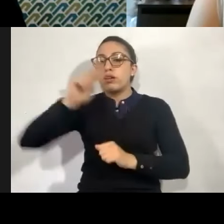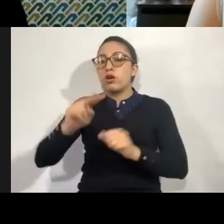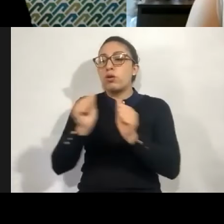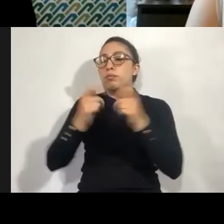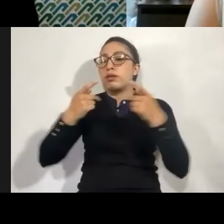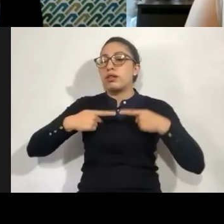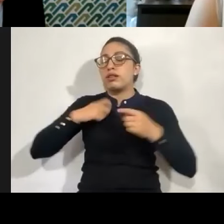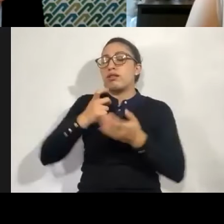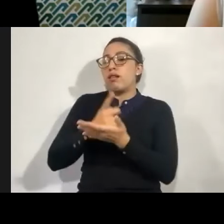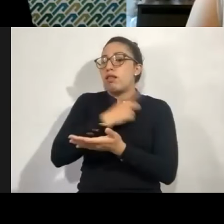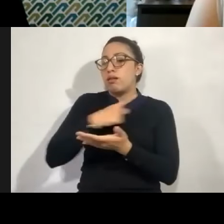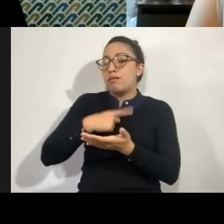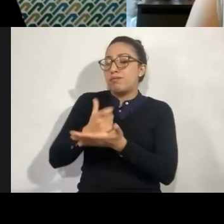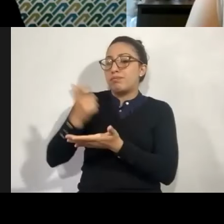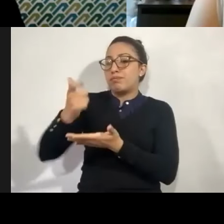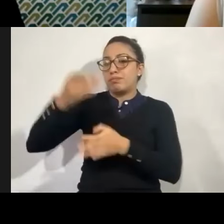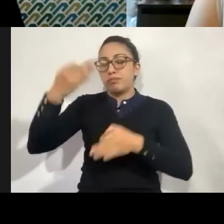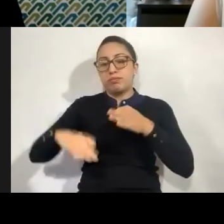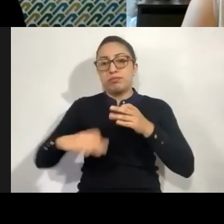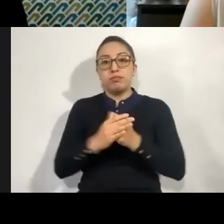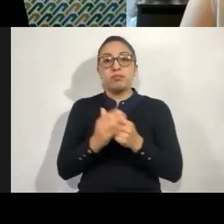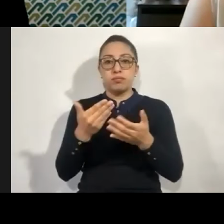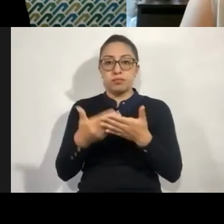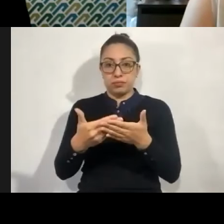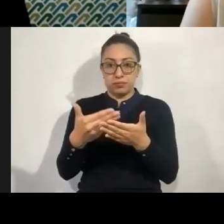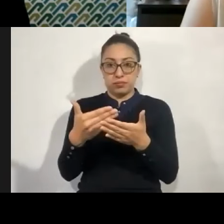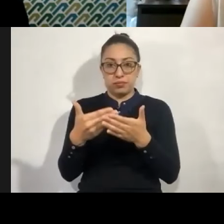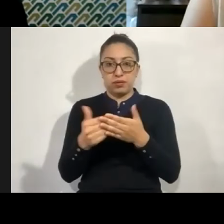Como lo mencioné en la exposición